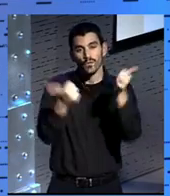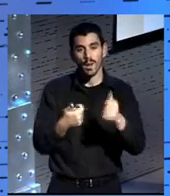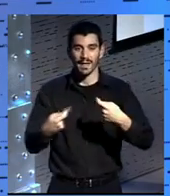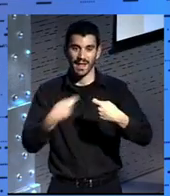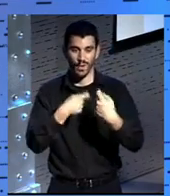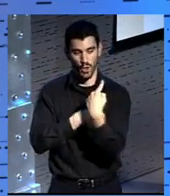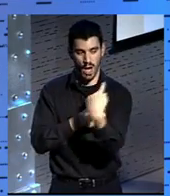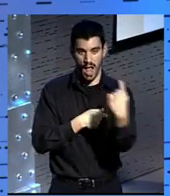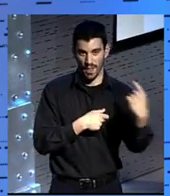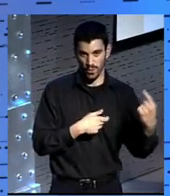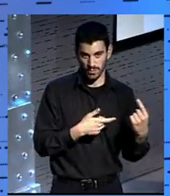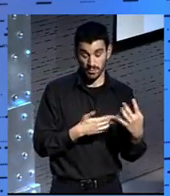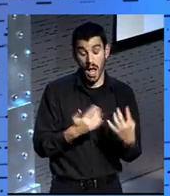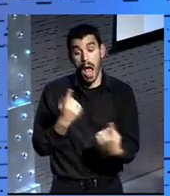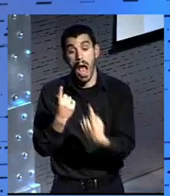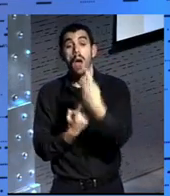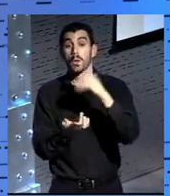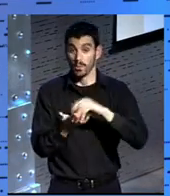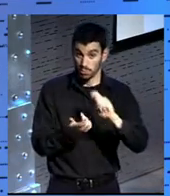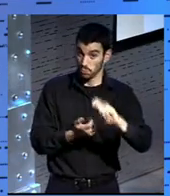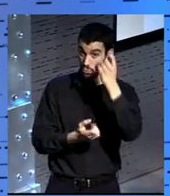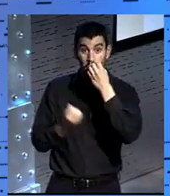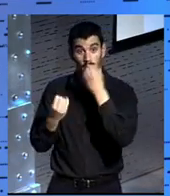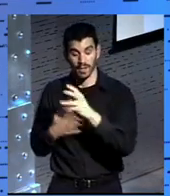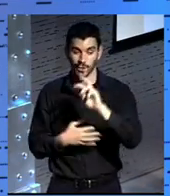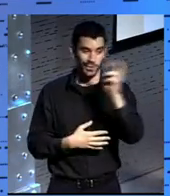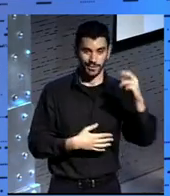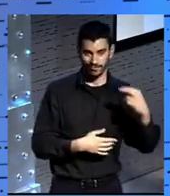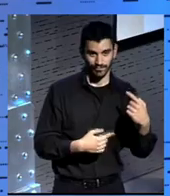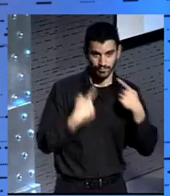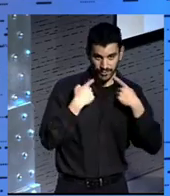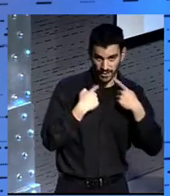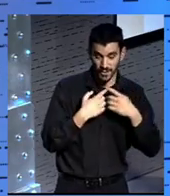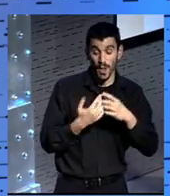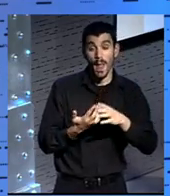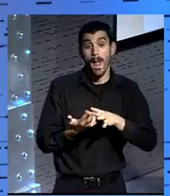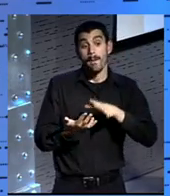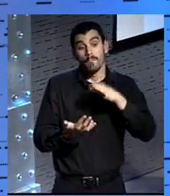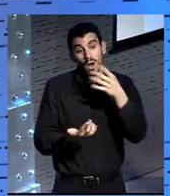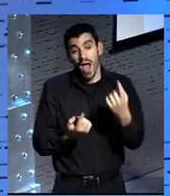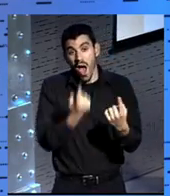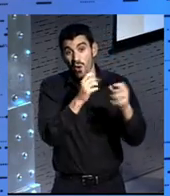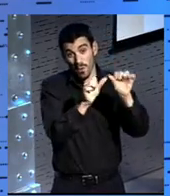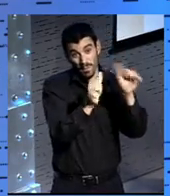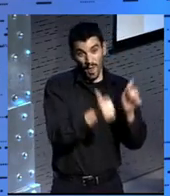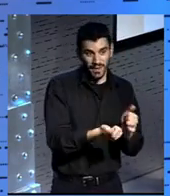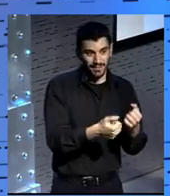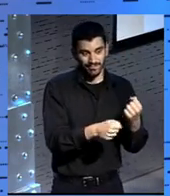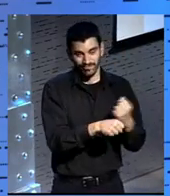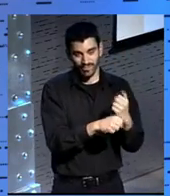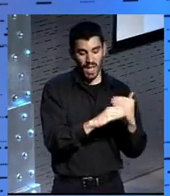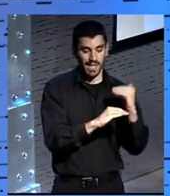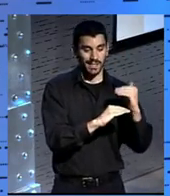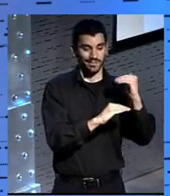algunos casos han sido exitosas y en otras no, porque pues determinados modelos de negocio tienen dificultades de escalar,